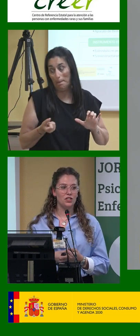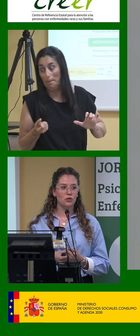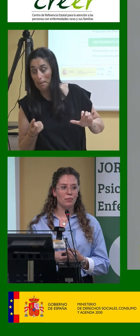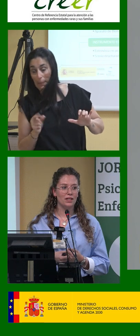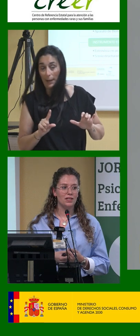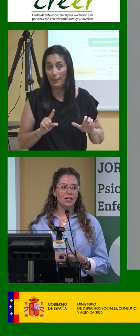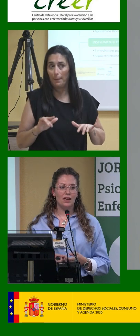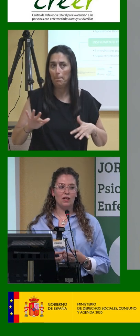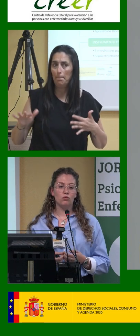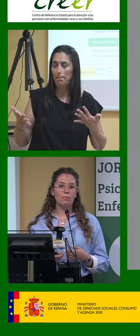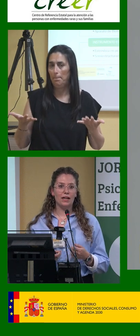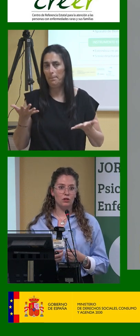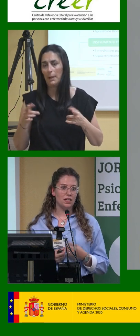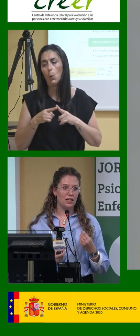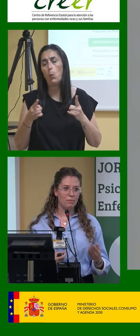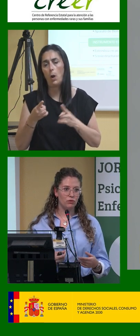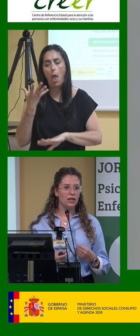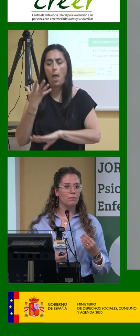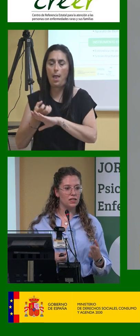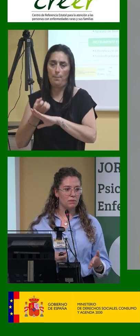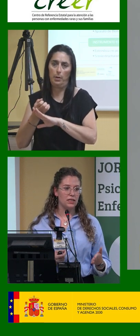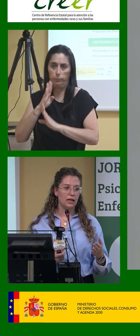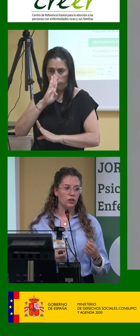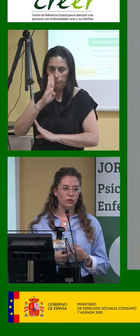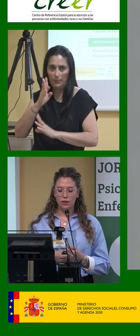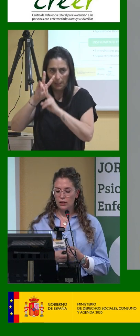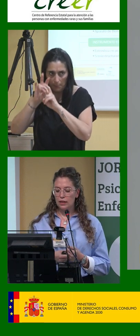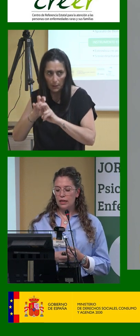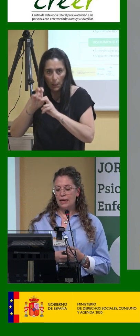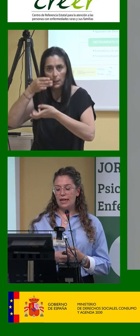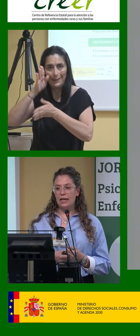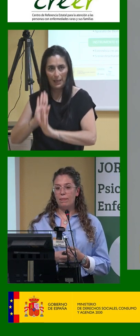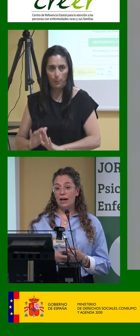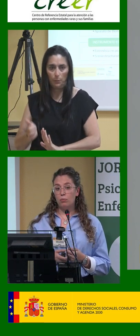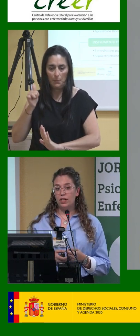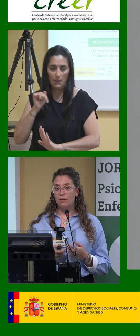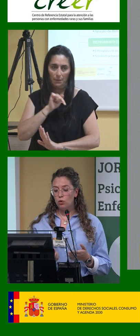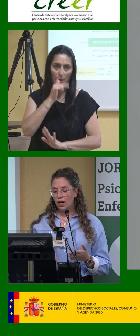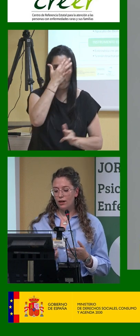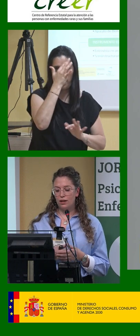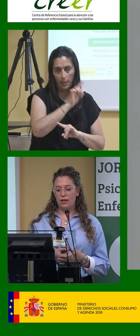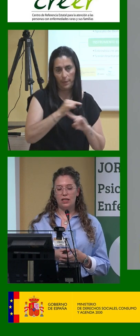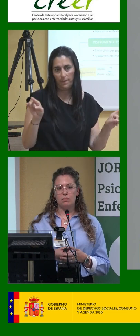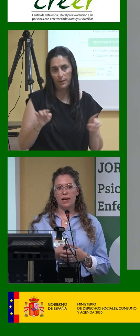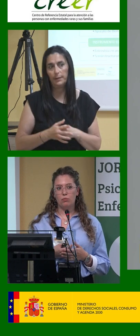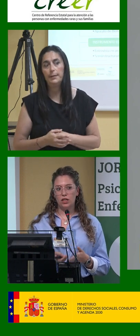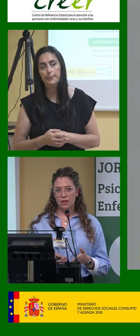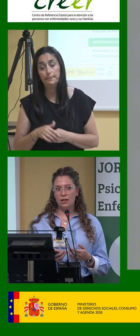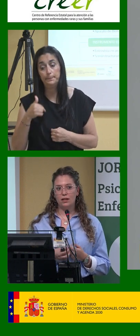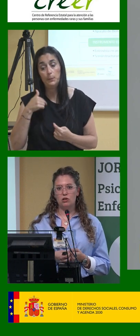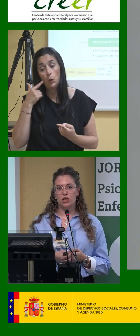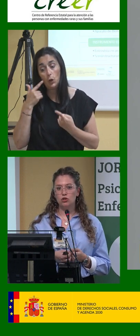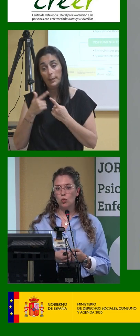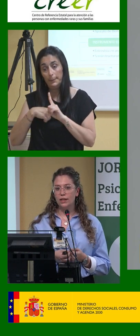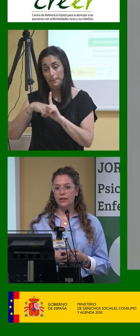en una versión más, con una aplicación más terapéutica, más de investigación. Para poder evaluar y para poder